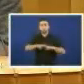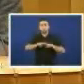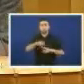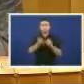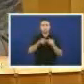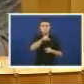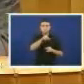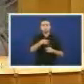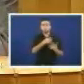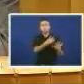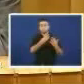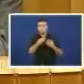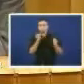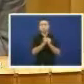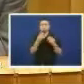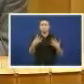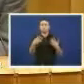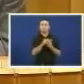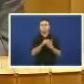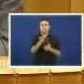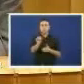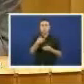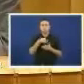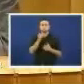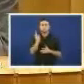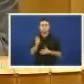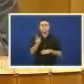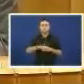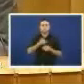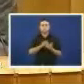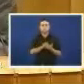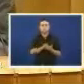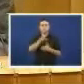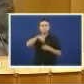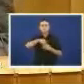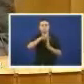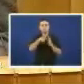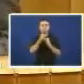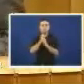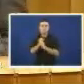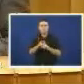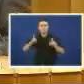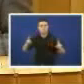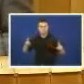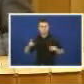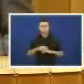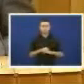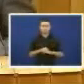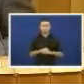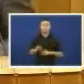teñen dereitos aos servicios e prestación de atención a dependencia neste ano 2008 señorías